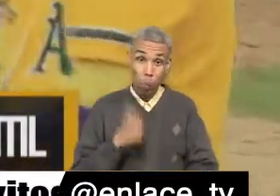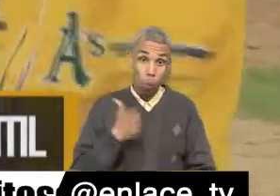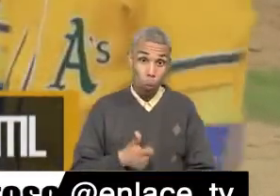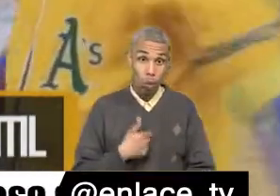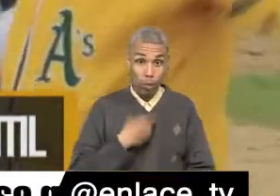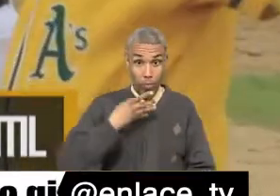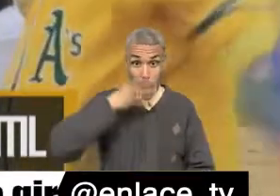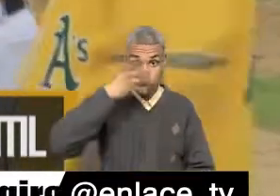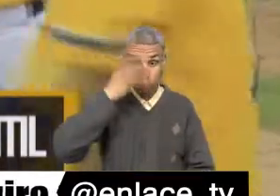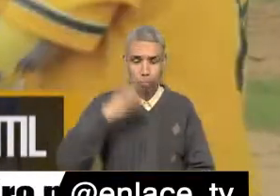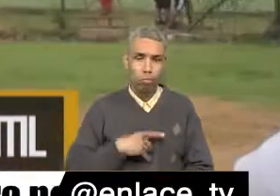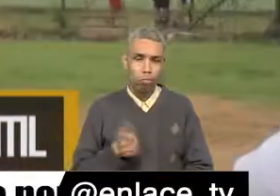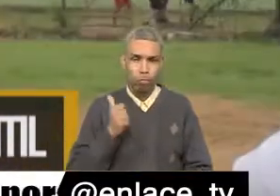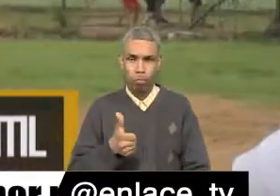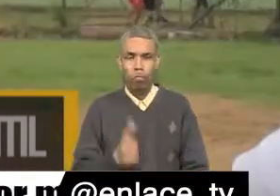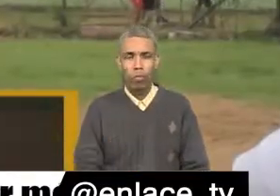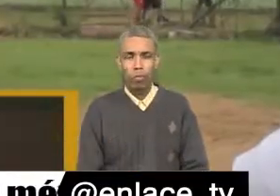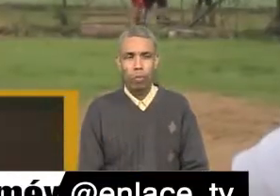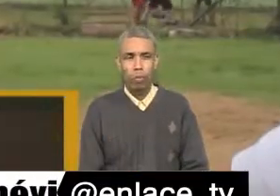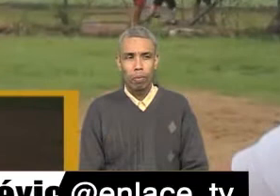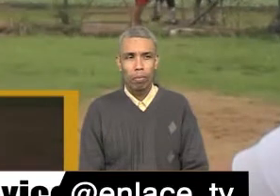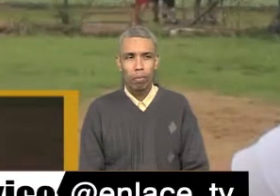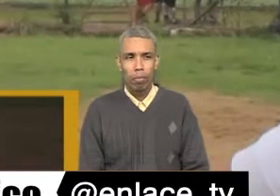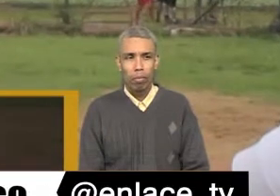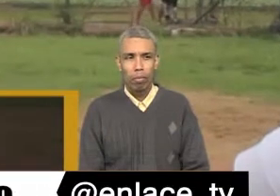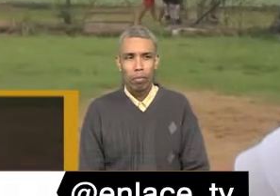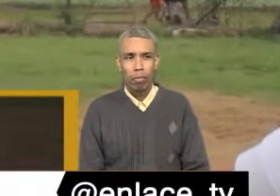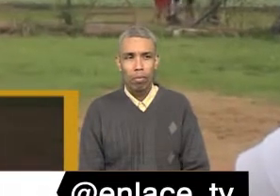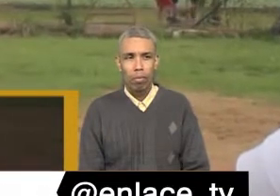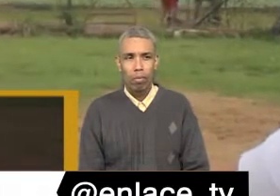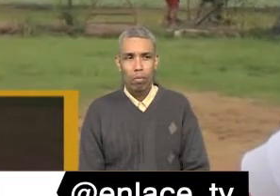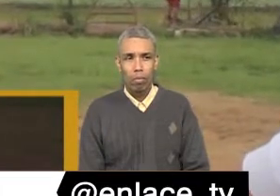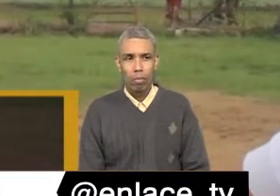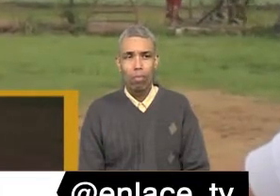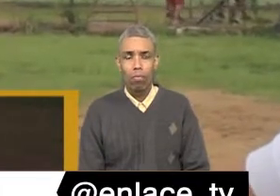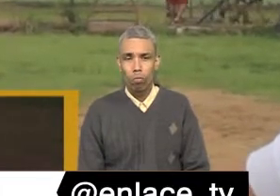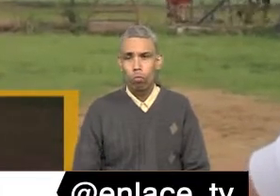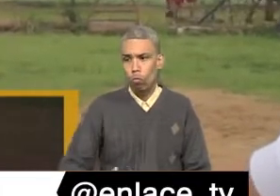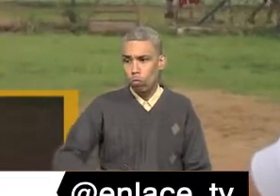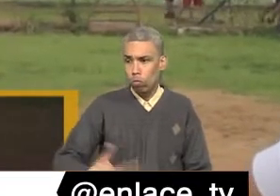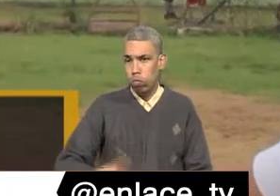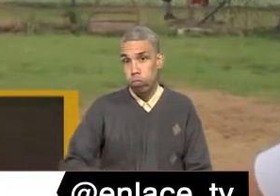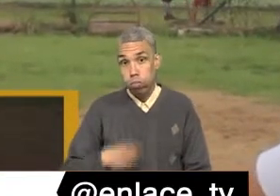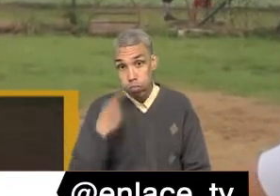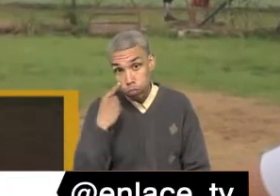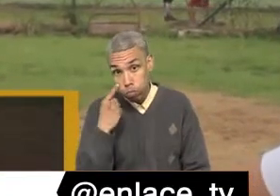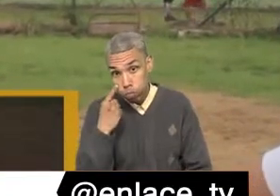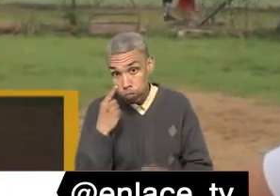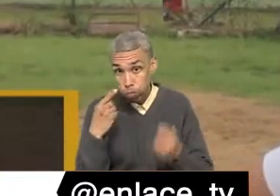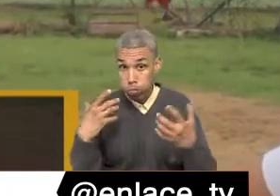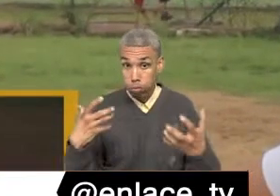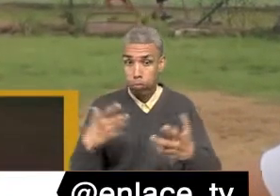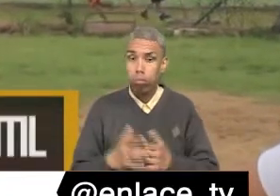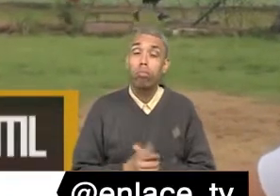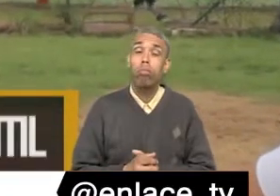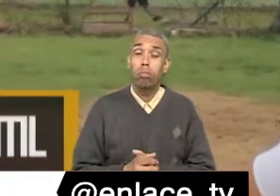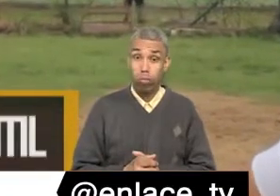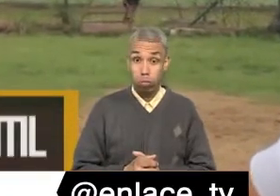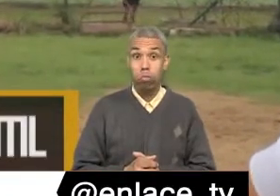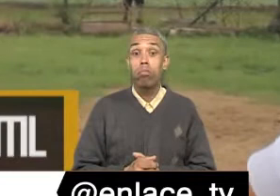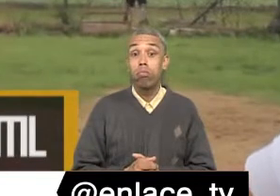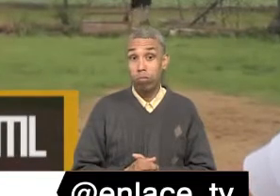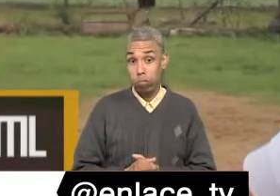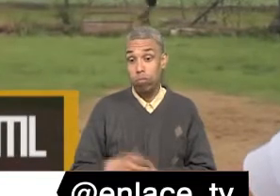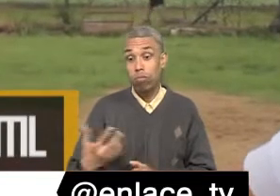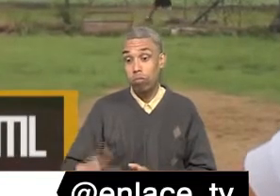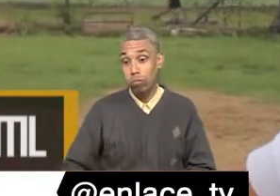competitivo. Bueno, la presentación del día inaugural de ayer me pareció algo increíble, magnífico, la verdad. Me gustó mucho la presentación,